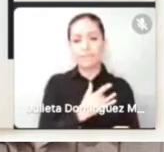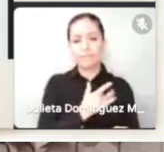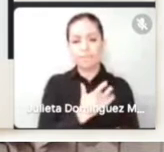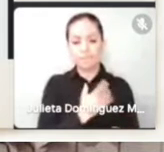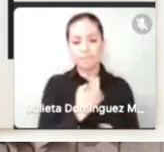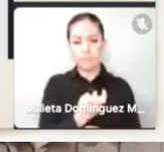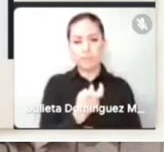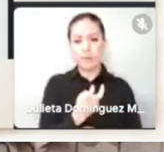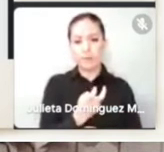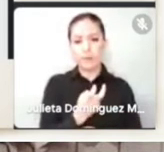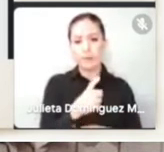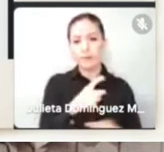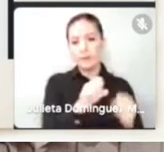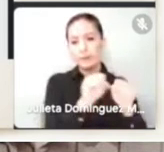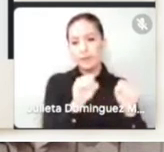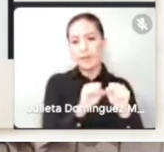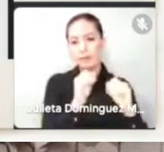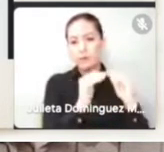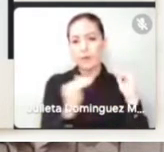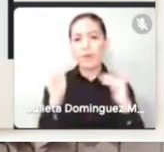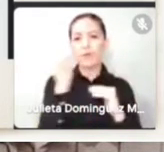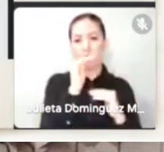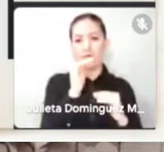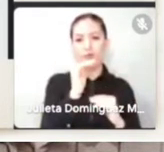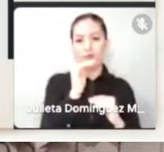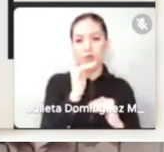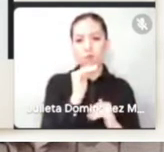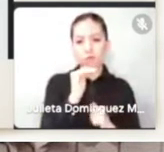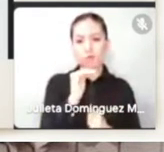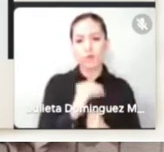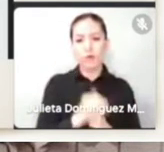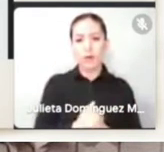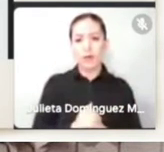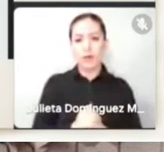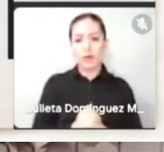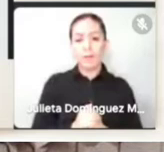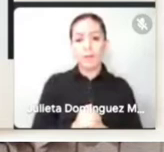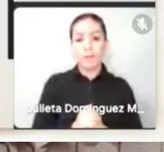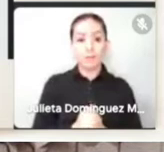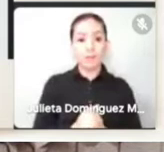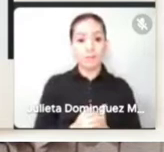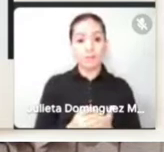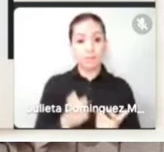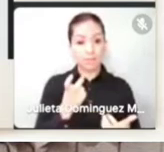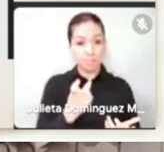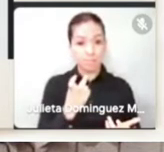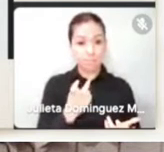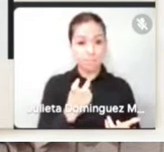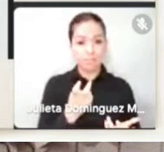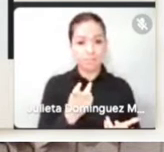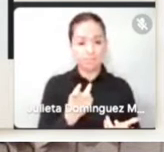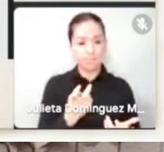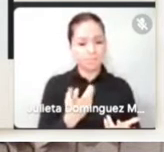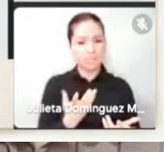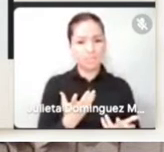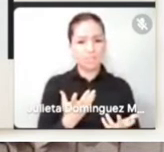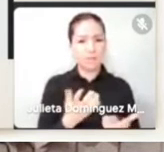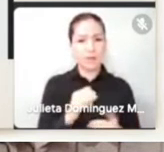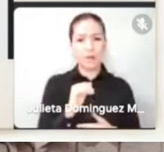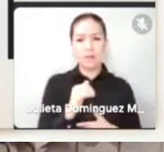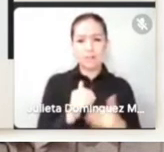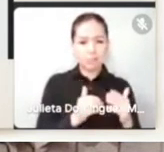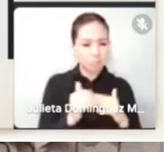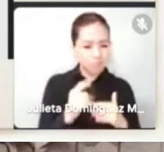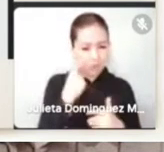la Sala Superior del Tribunal Electoral del Poder Judicial de la Federación ha sostenido para determinar si una conducta actualiza la vulneración